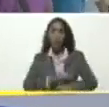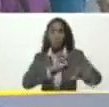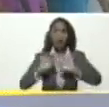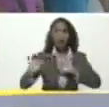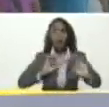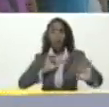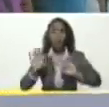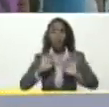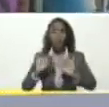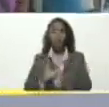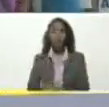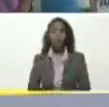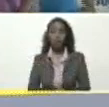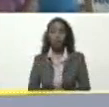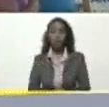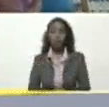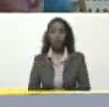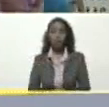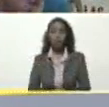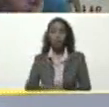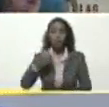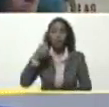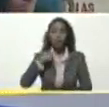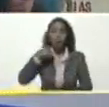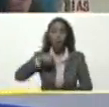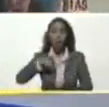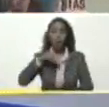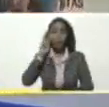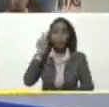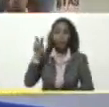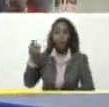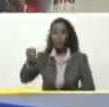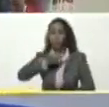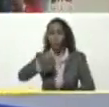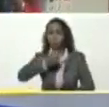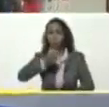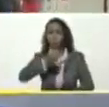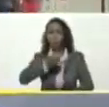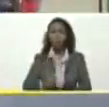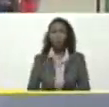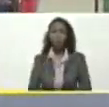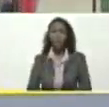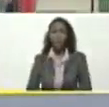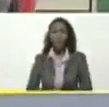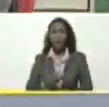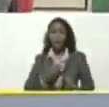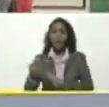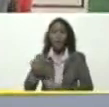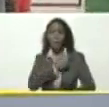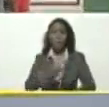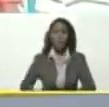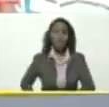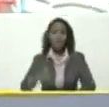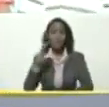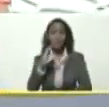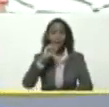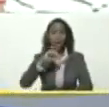Preparándonos. Hoy vi la rueda de prensa que dio el presidente del Consejo Nacional